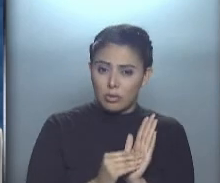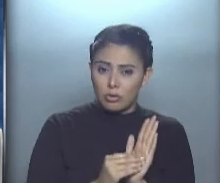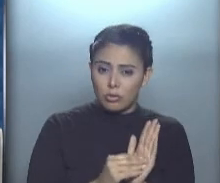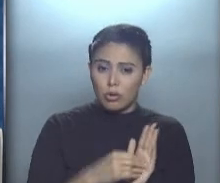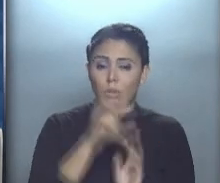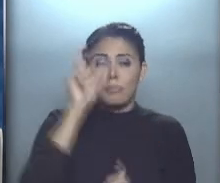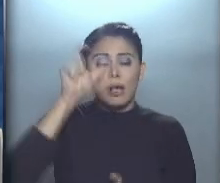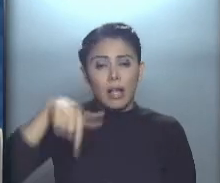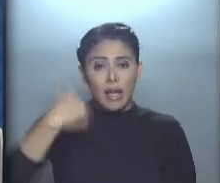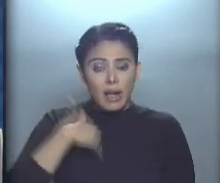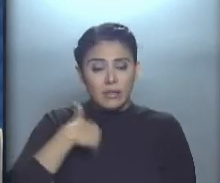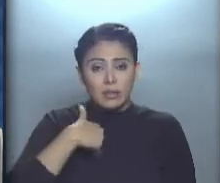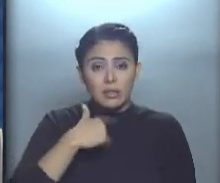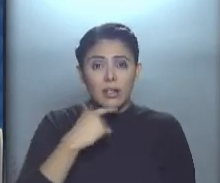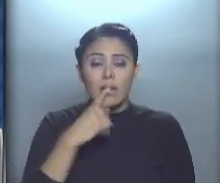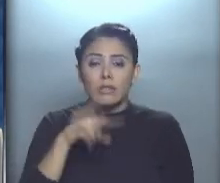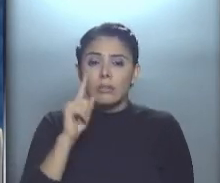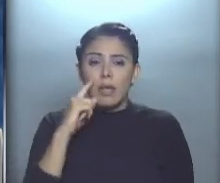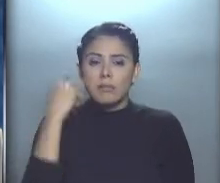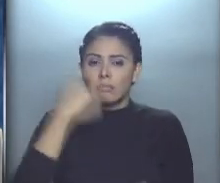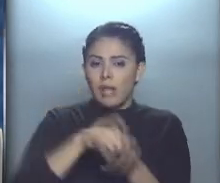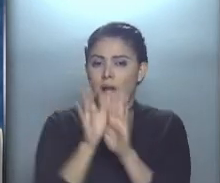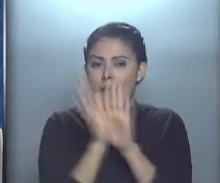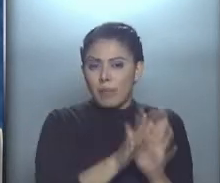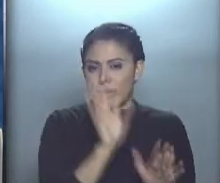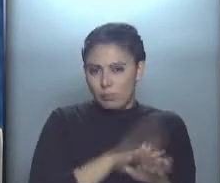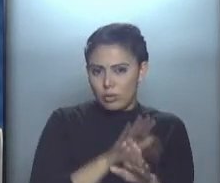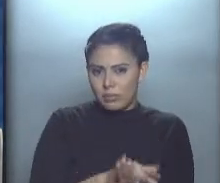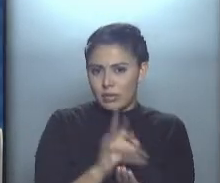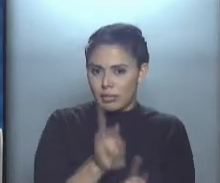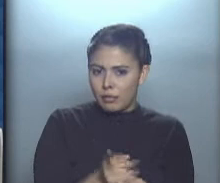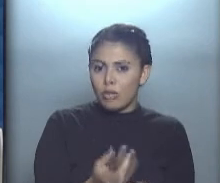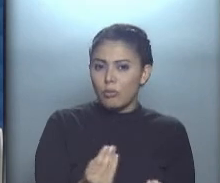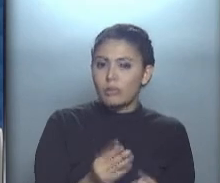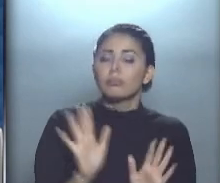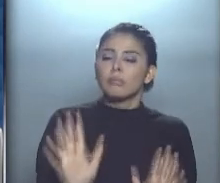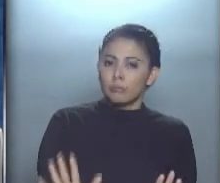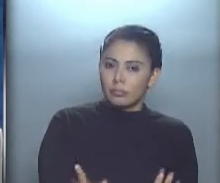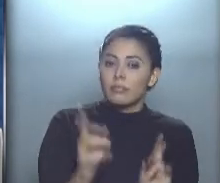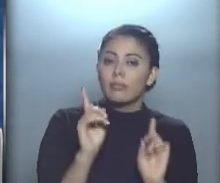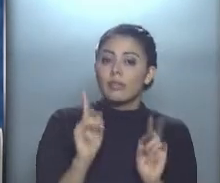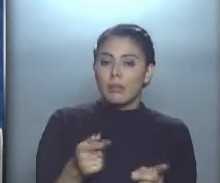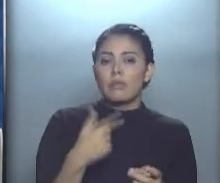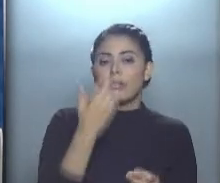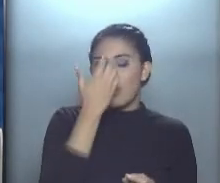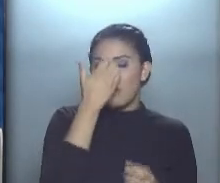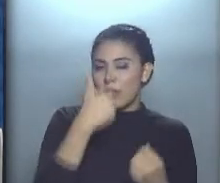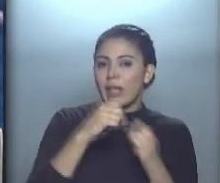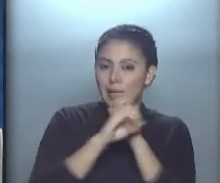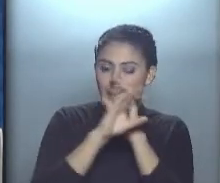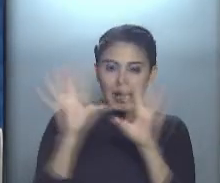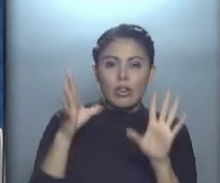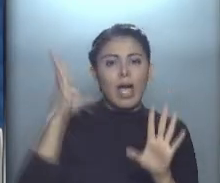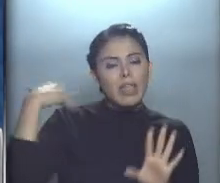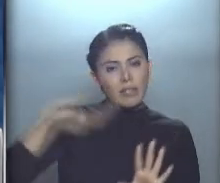consumidor en nuestro país, de los cuales tienen una cuota parte de responsabilidad. Mire, me da también pie a una aclaración que no la